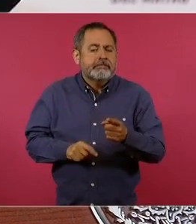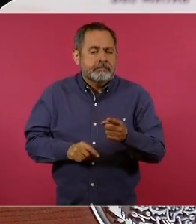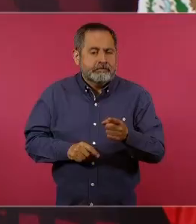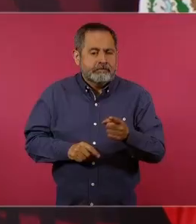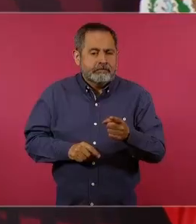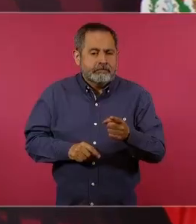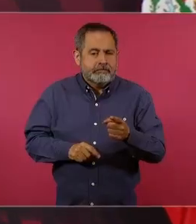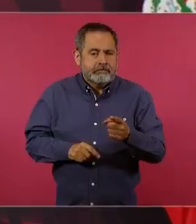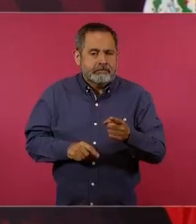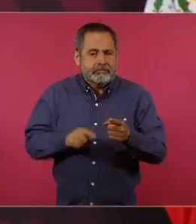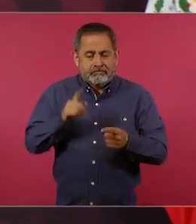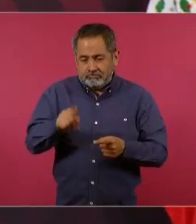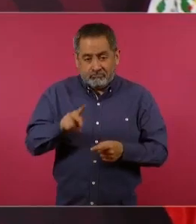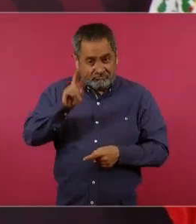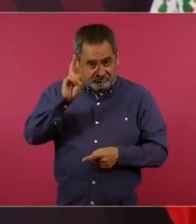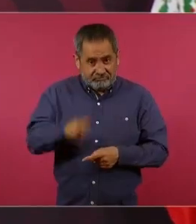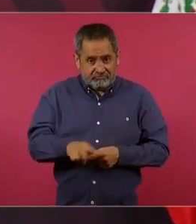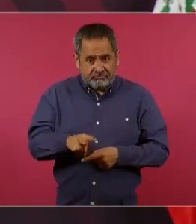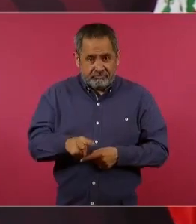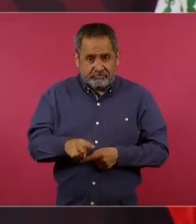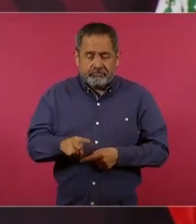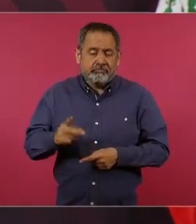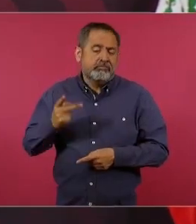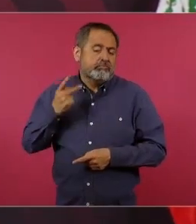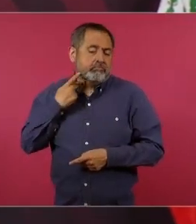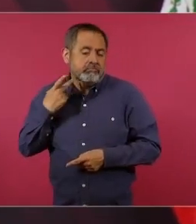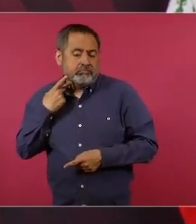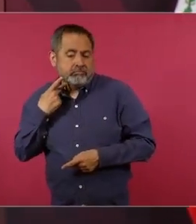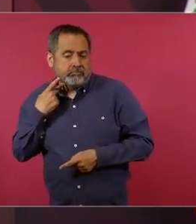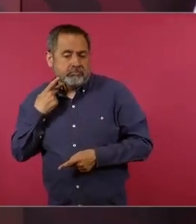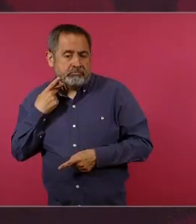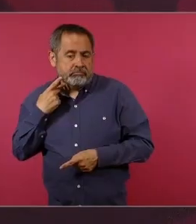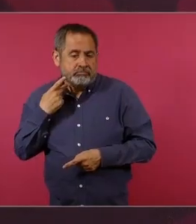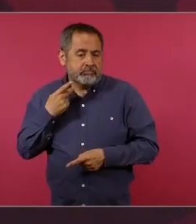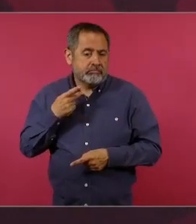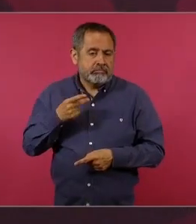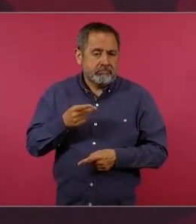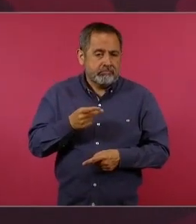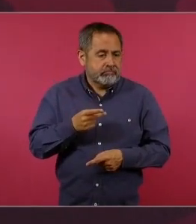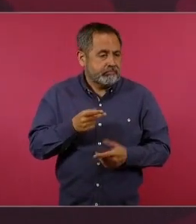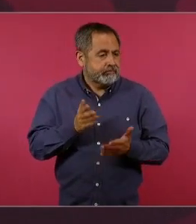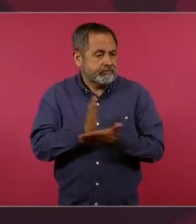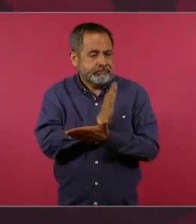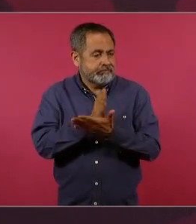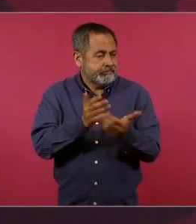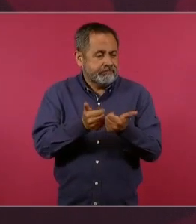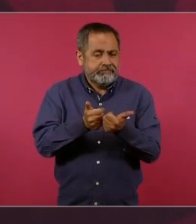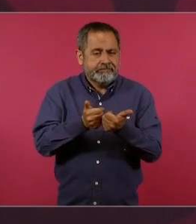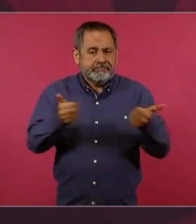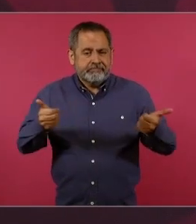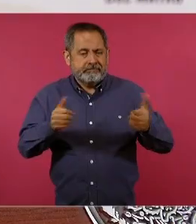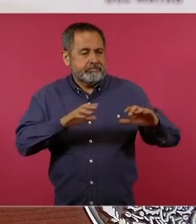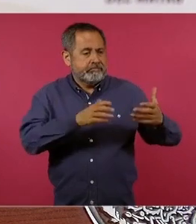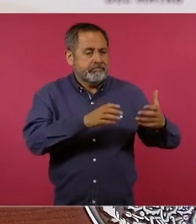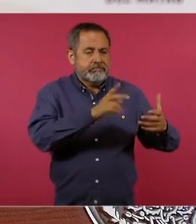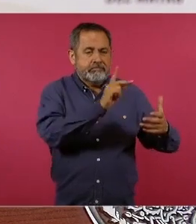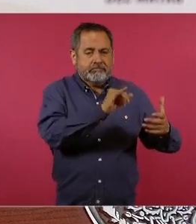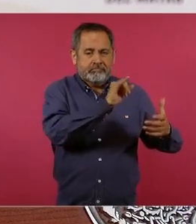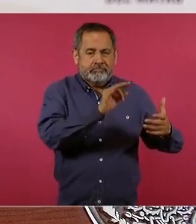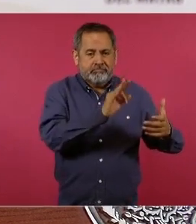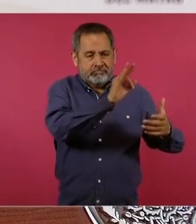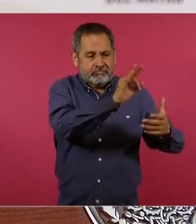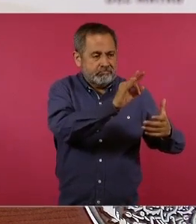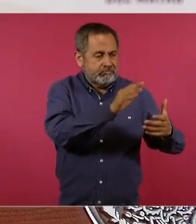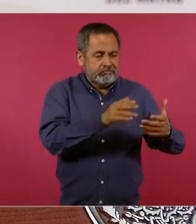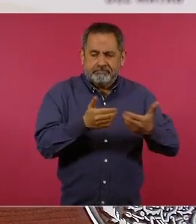que hay independencia política en el Poder Judicial con relación al presidente